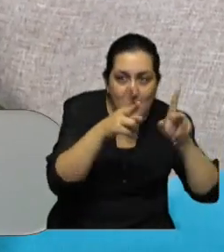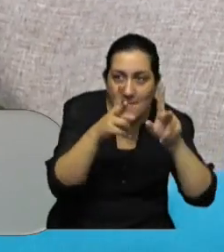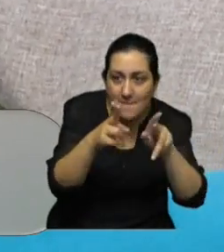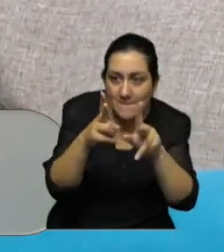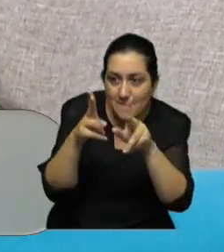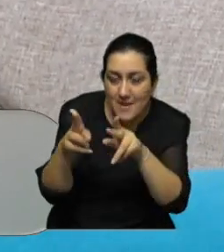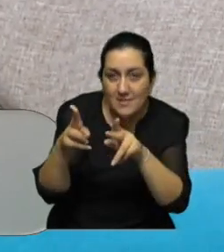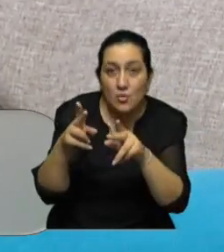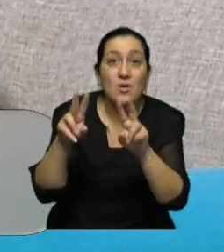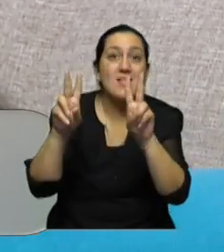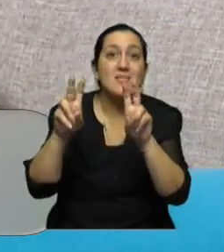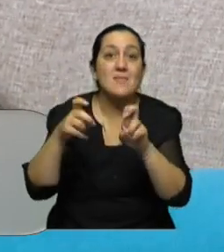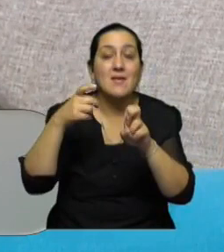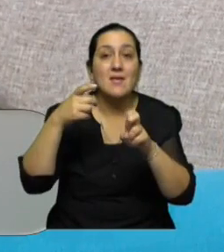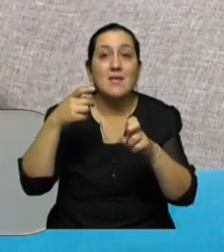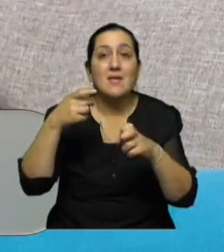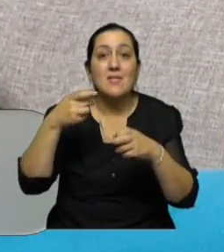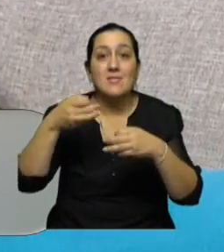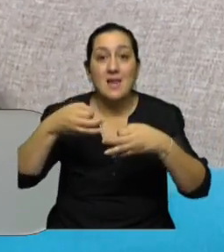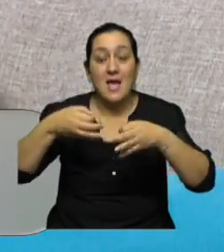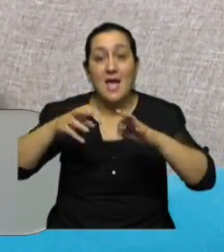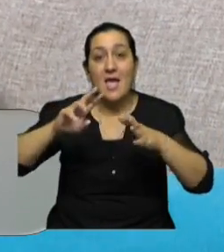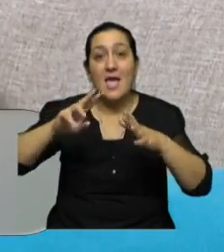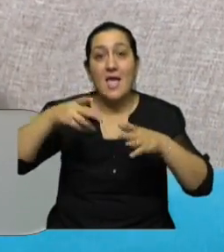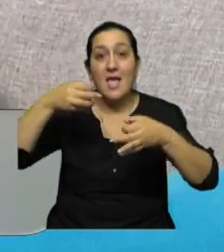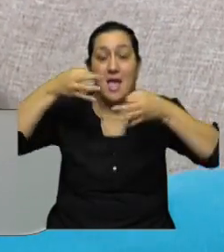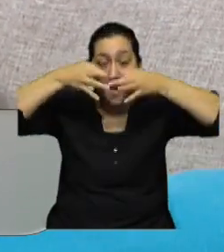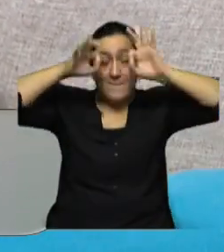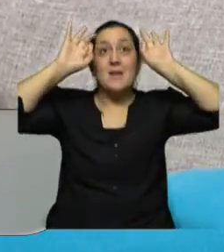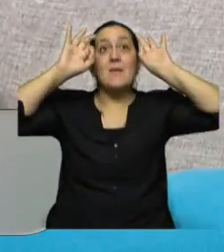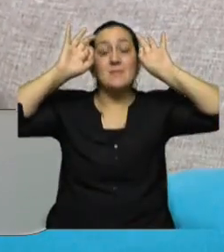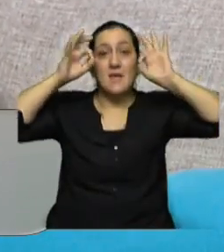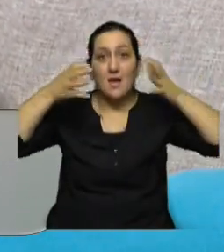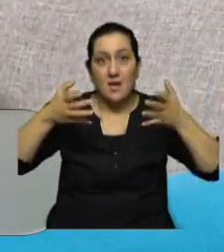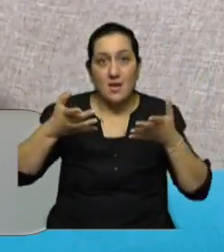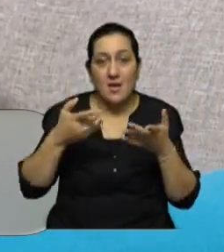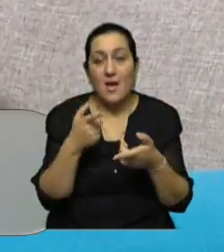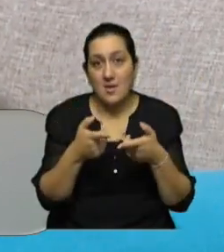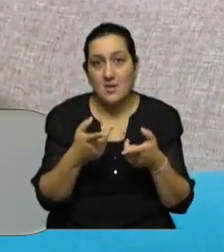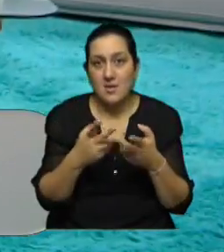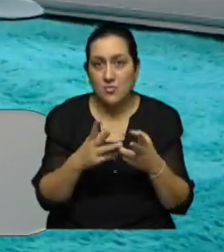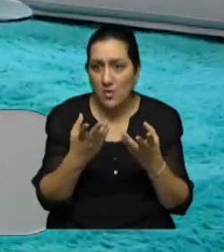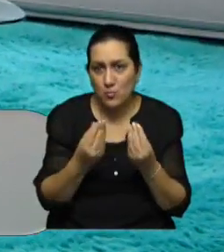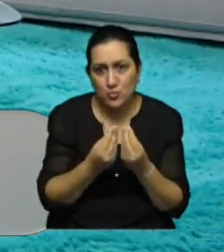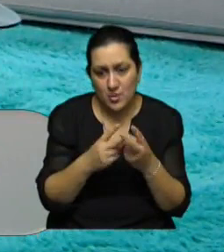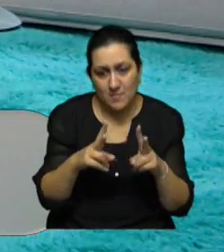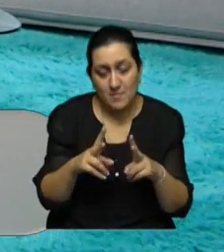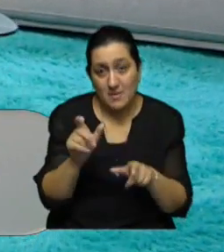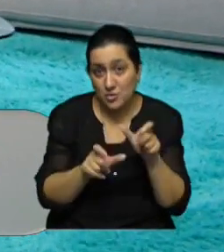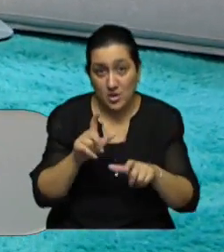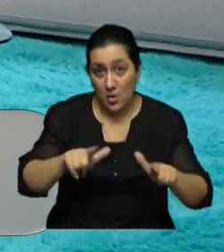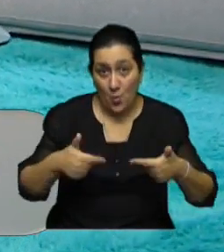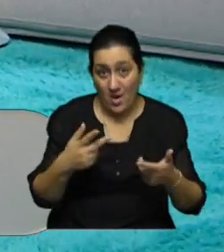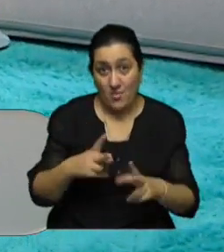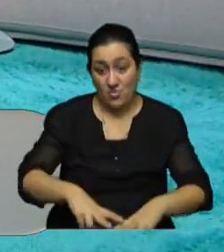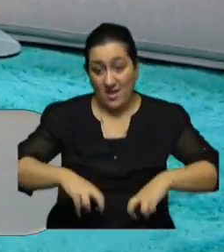con la epilepsia que ya se haya descubierto alguna vez, porque digo, siguen apareciendo todo el tiempo mutaciones en diferentes genes, entonces hay mucha gente que no tiene diagnóstico.